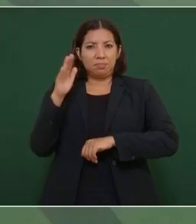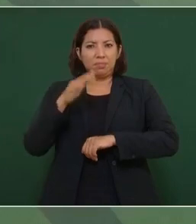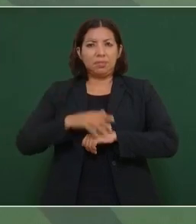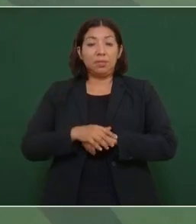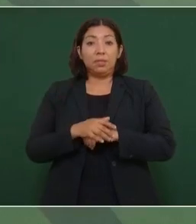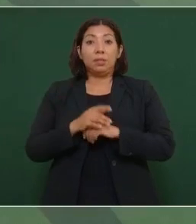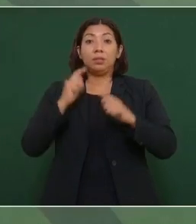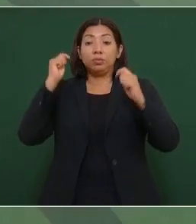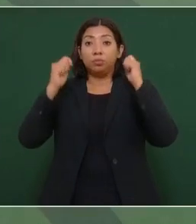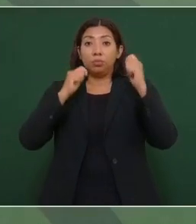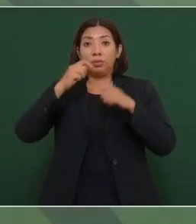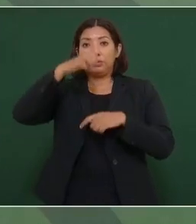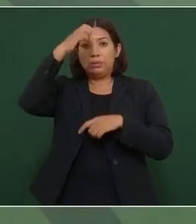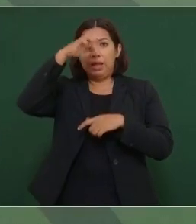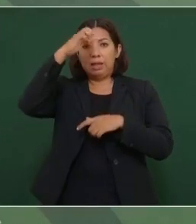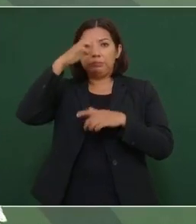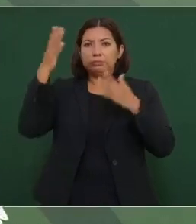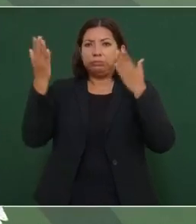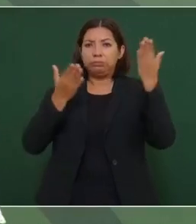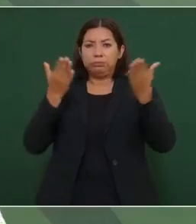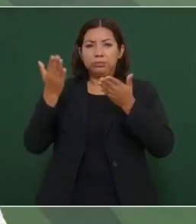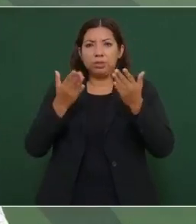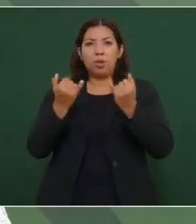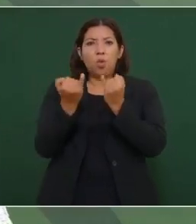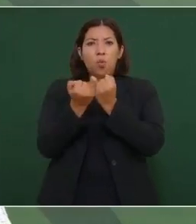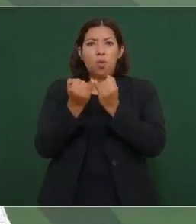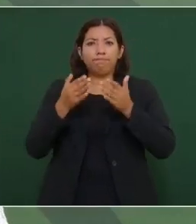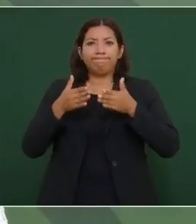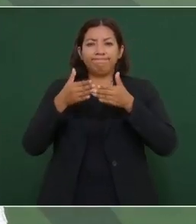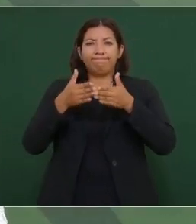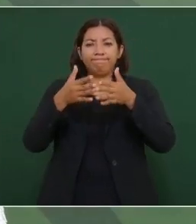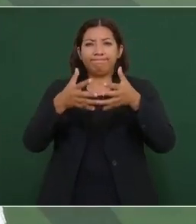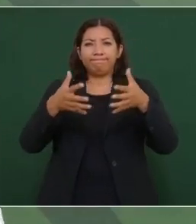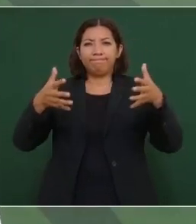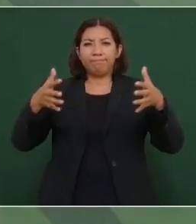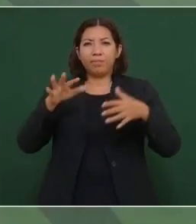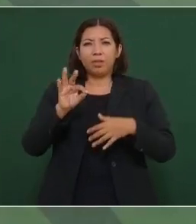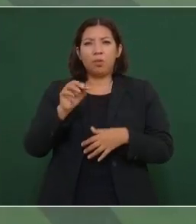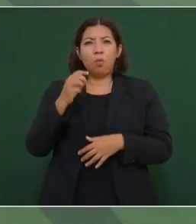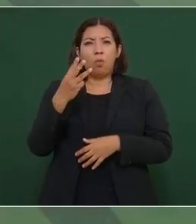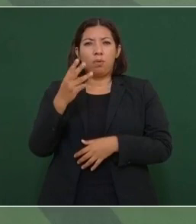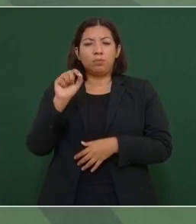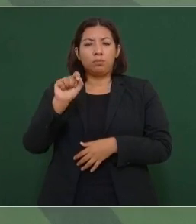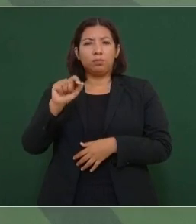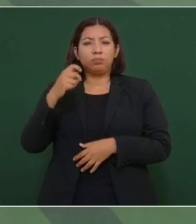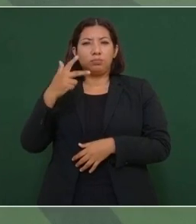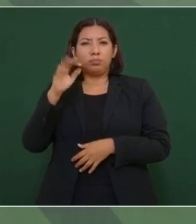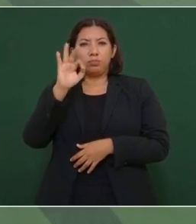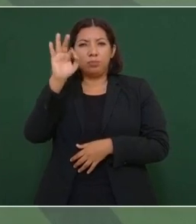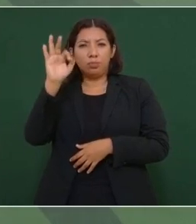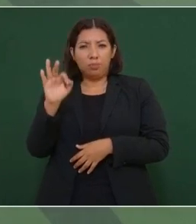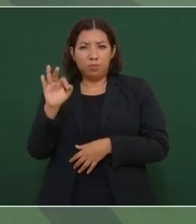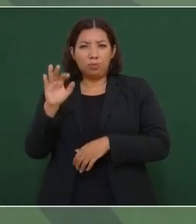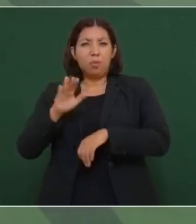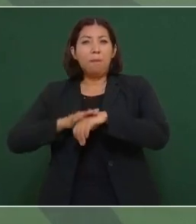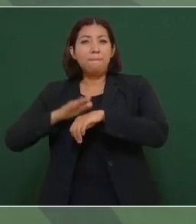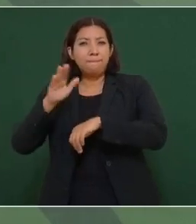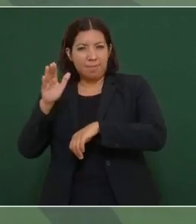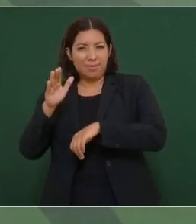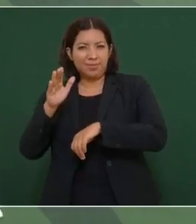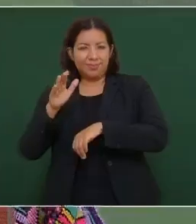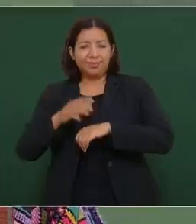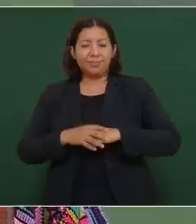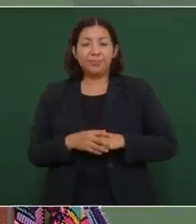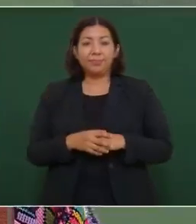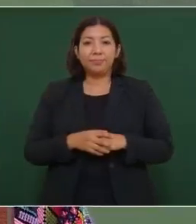turistas extranjeros, como saben, en Cancún, cruceros con un aumento del 43.8% más que el